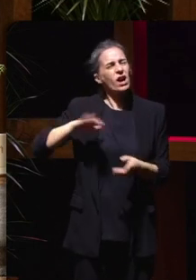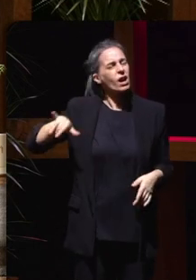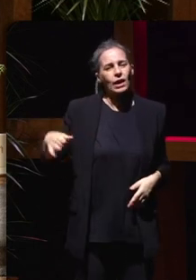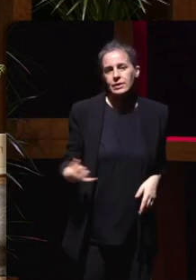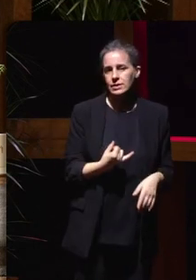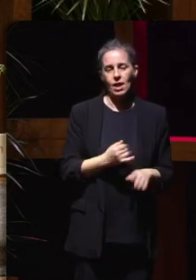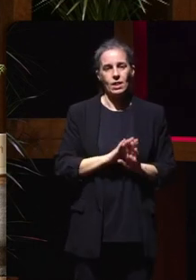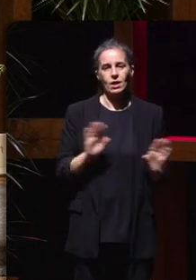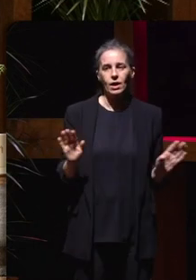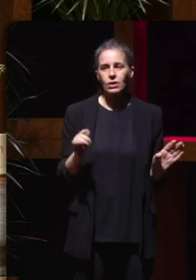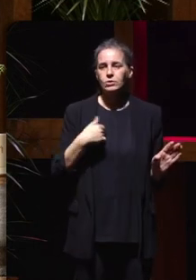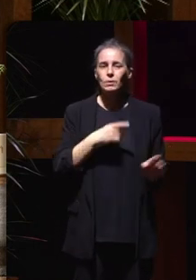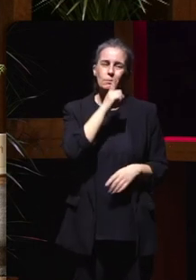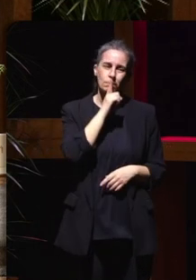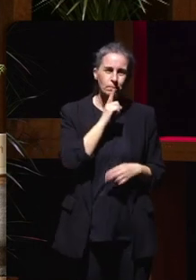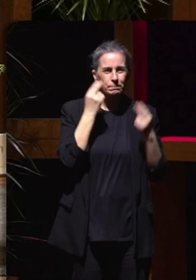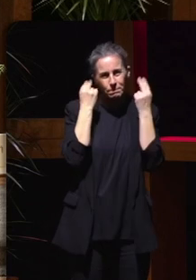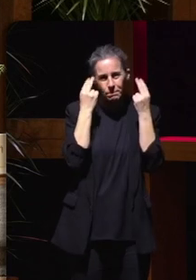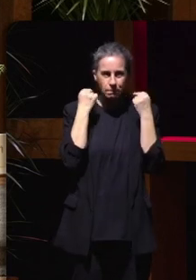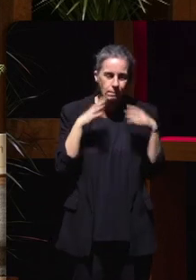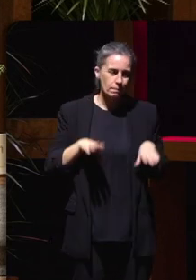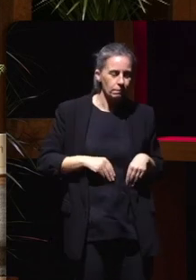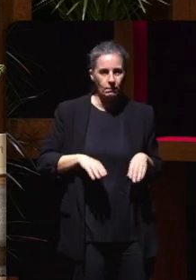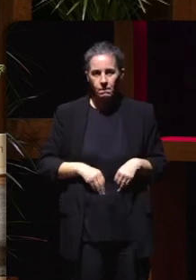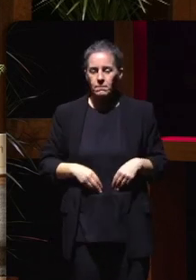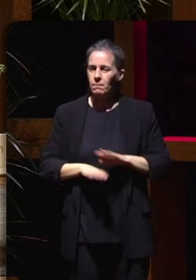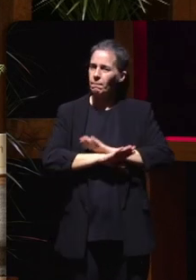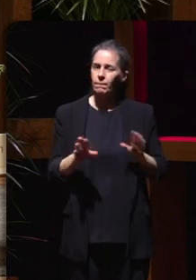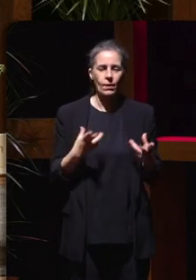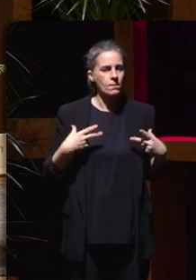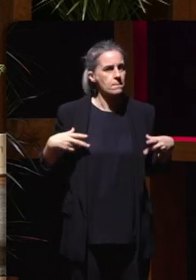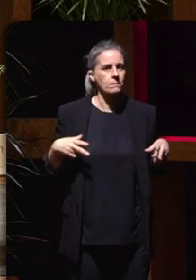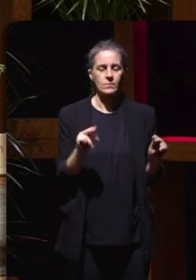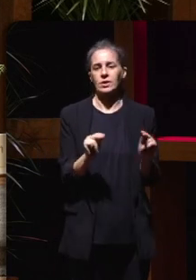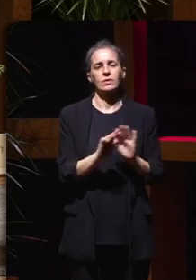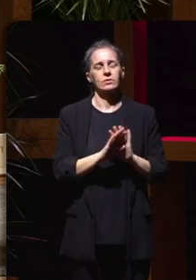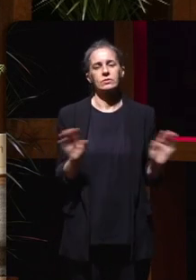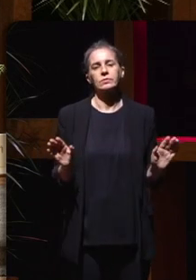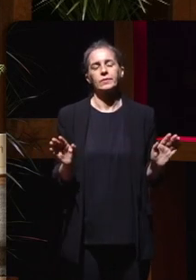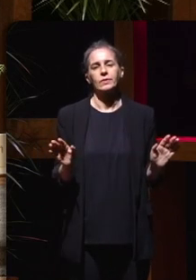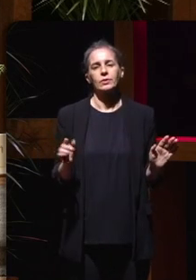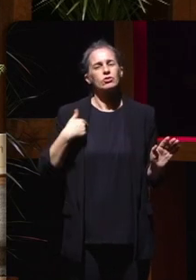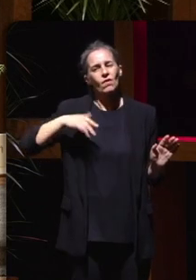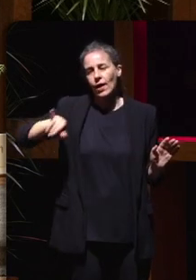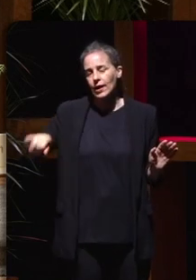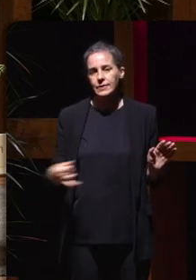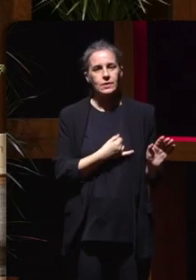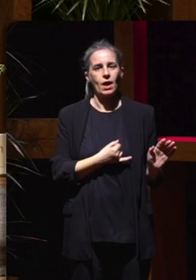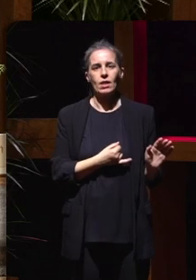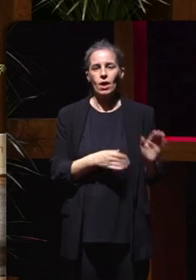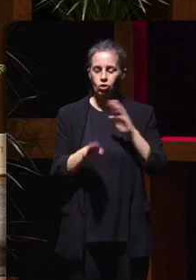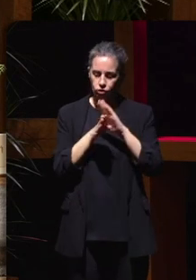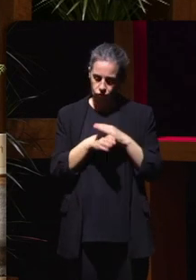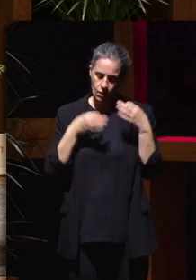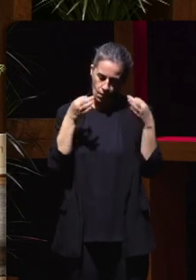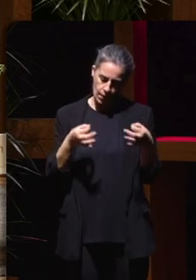beneplácito como silencio Haz cosas que me acontecían cansé y de tirar para adelante para